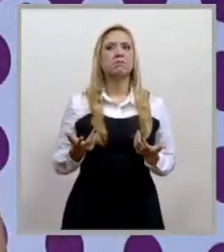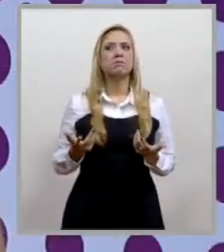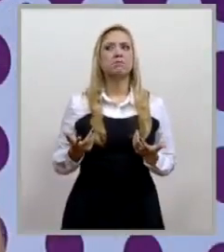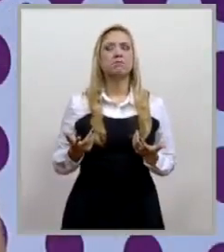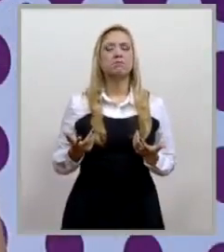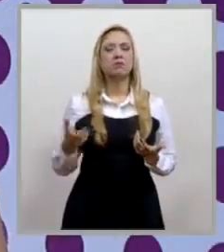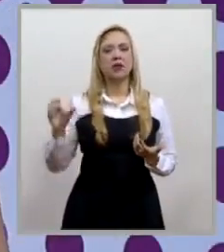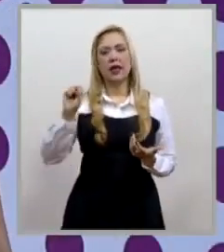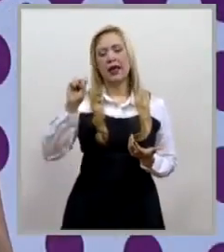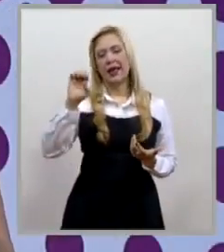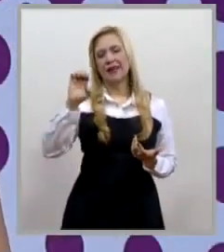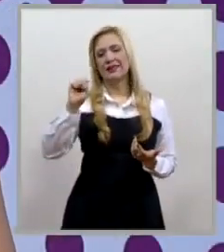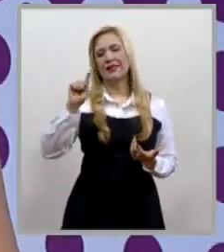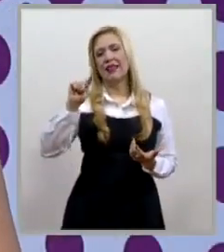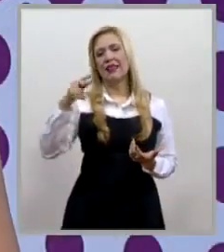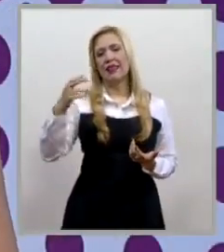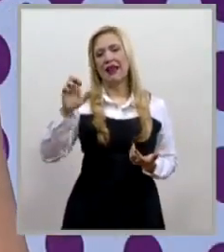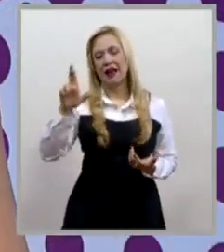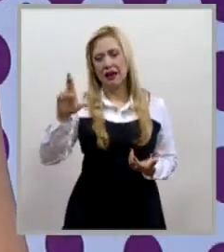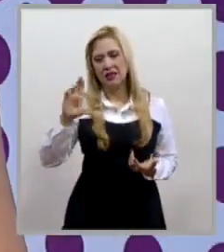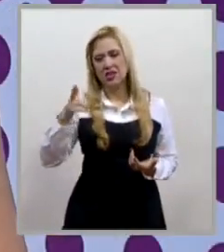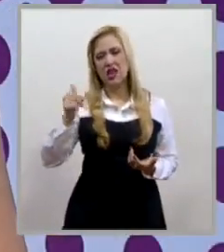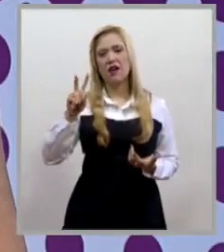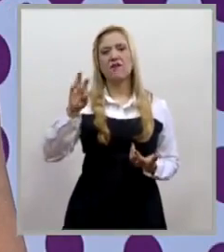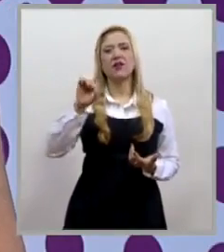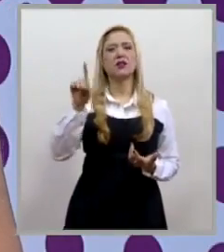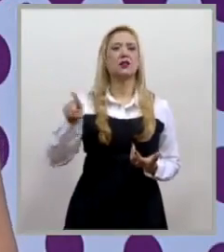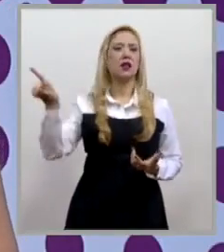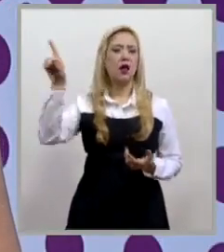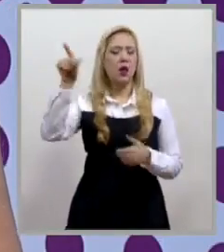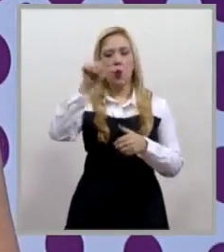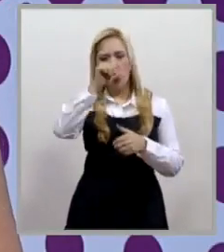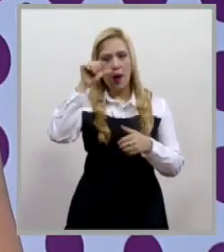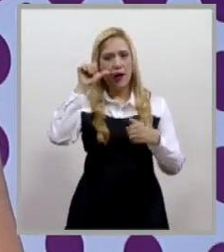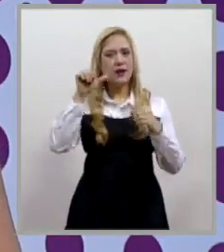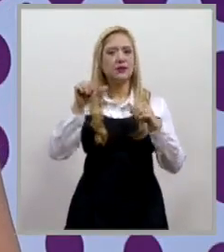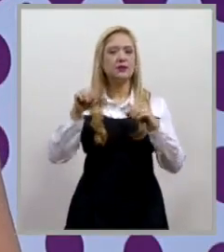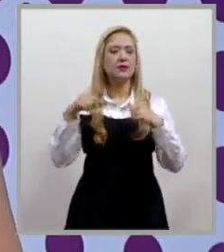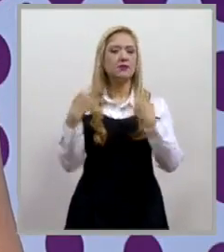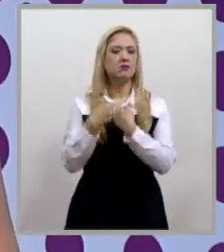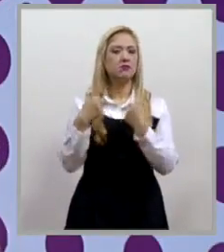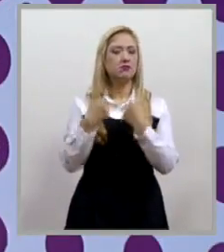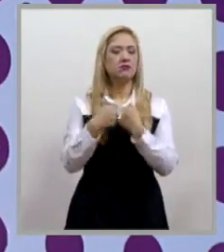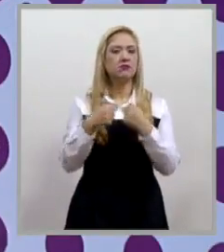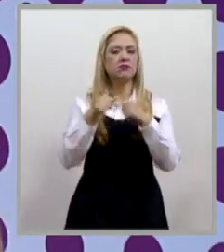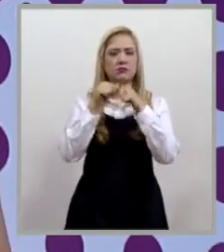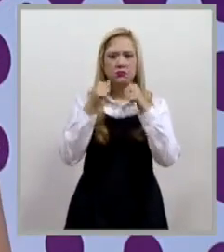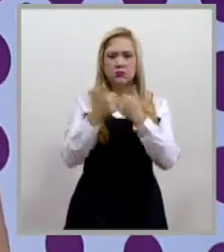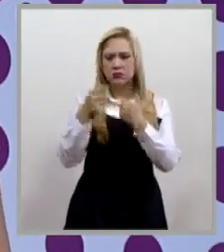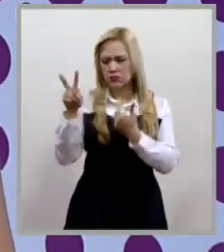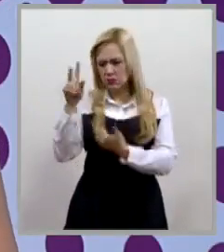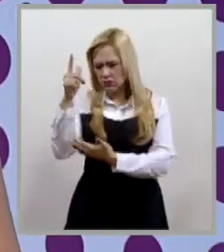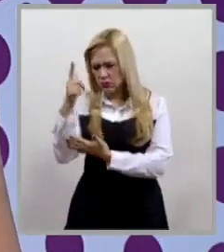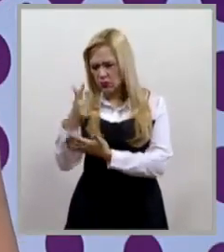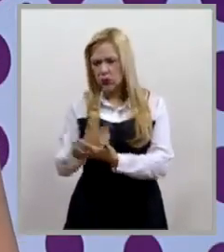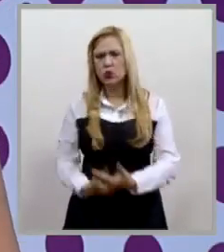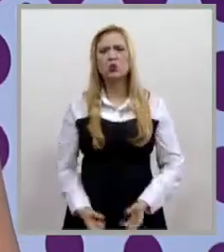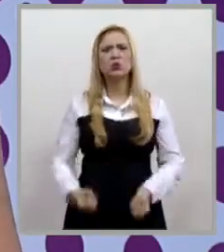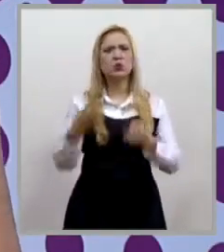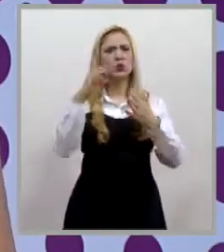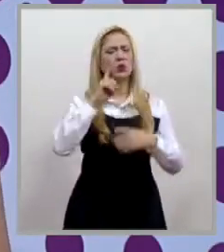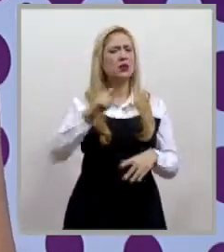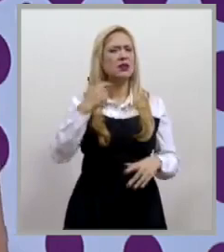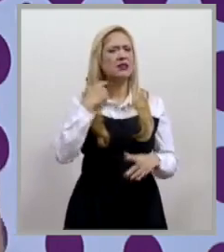como Esther Chávez Cano, ¿no? Las Claro. organizaciones en Juárez, comienzan a documentar las cifras de mujeres